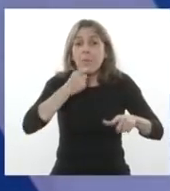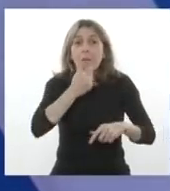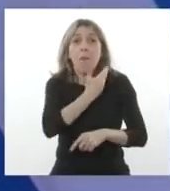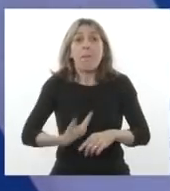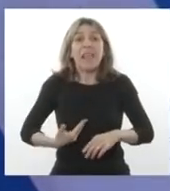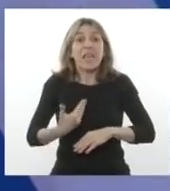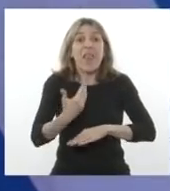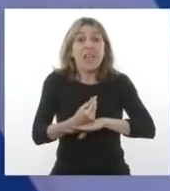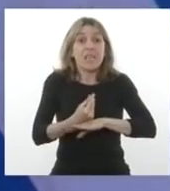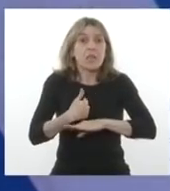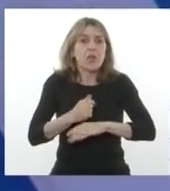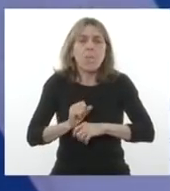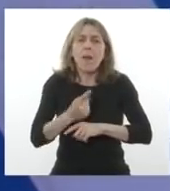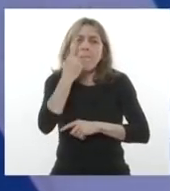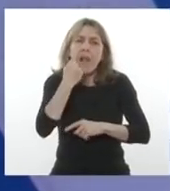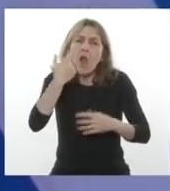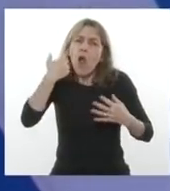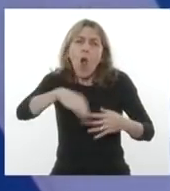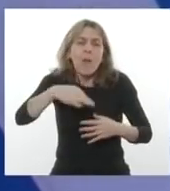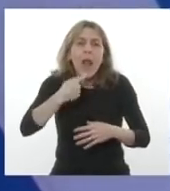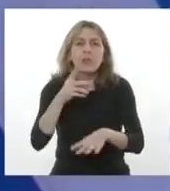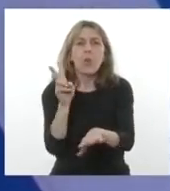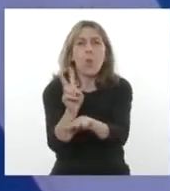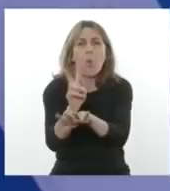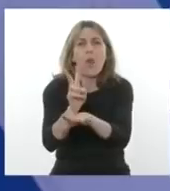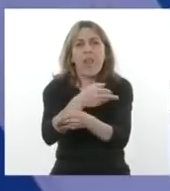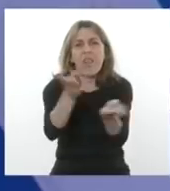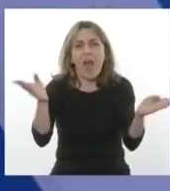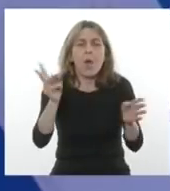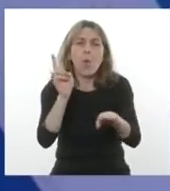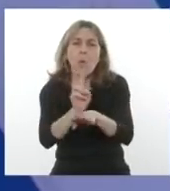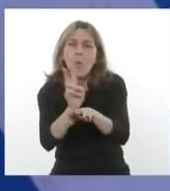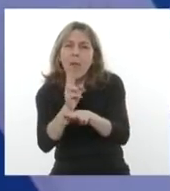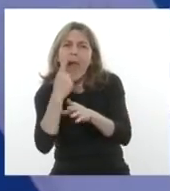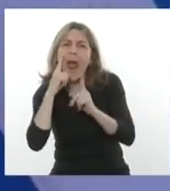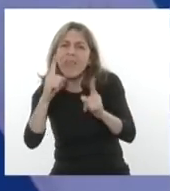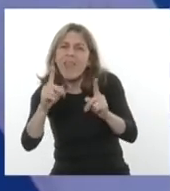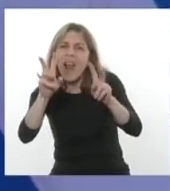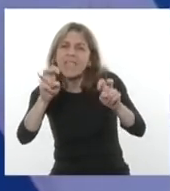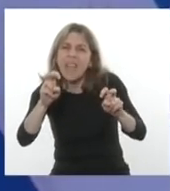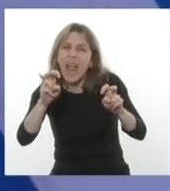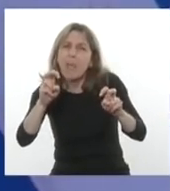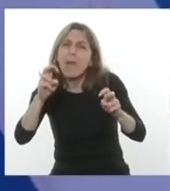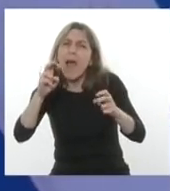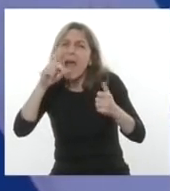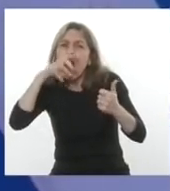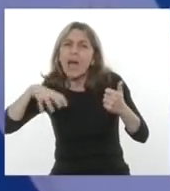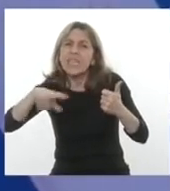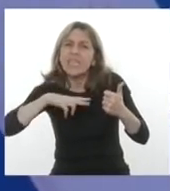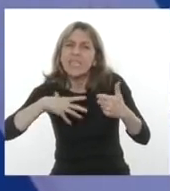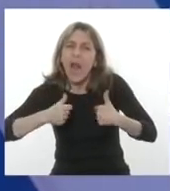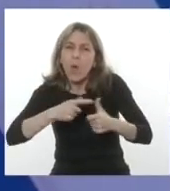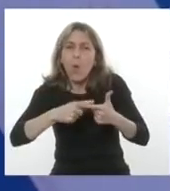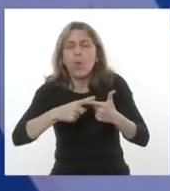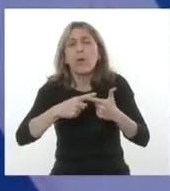tengo es cuidarlos. Cuidarlos. Cuidarles su salud y garantizarle oportunidades. Si ustedes